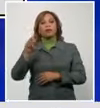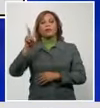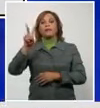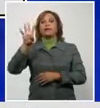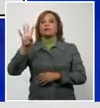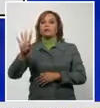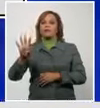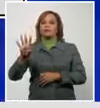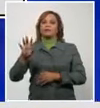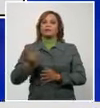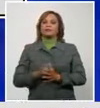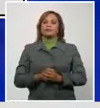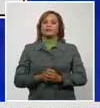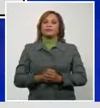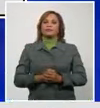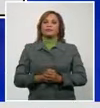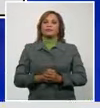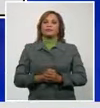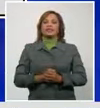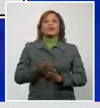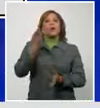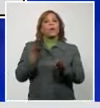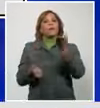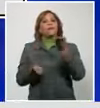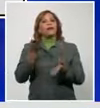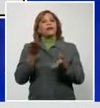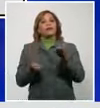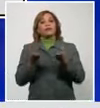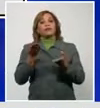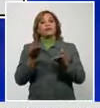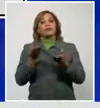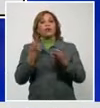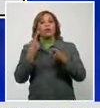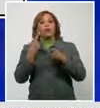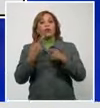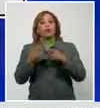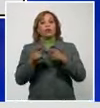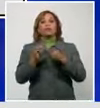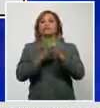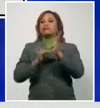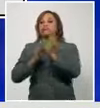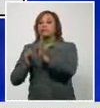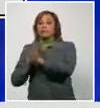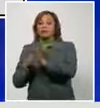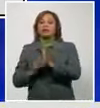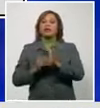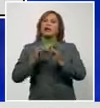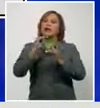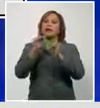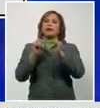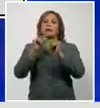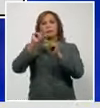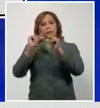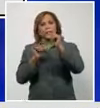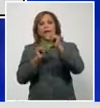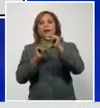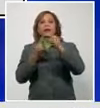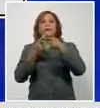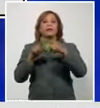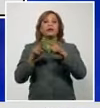0,24, que en comparación con los otros meses es baja, pero que de todas formas es muy